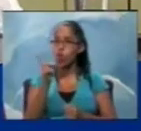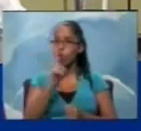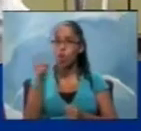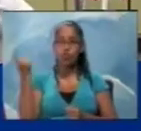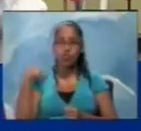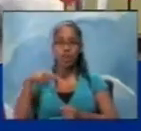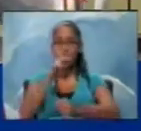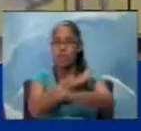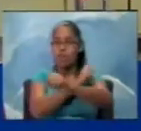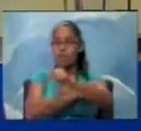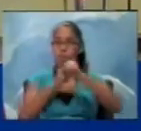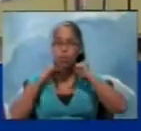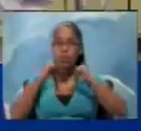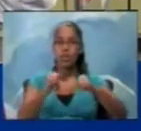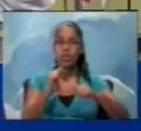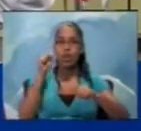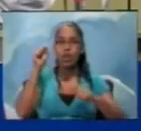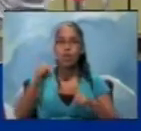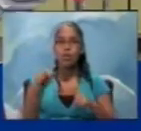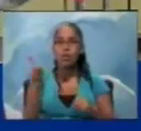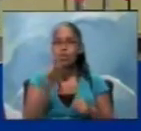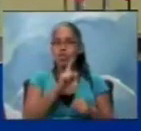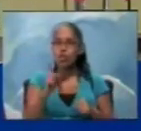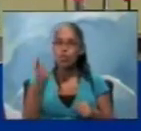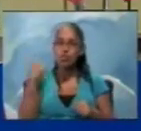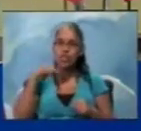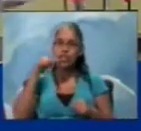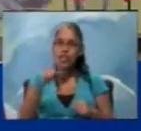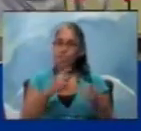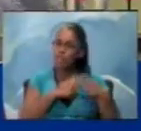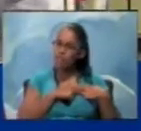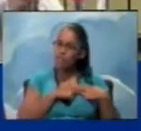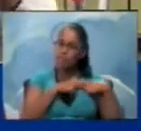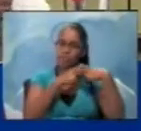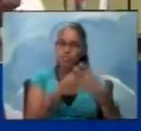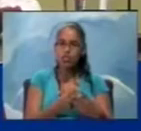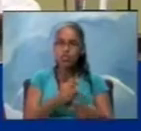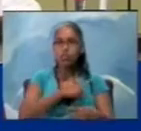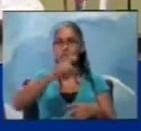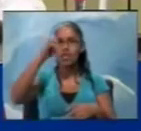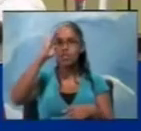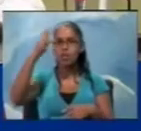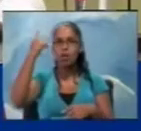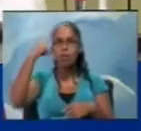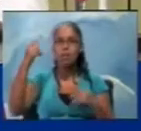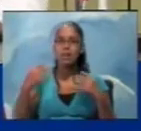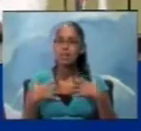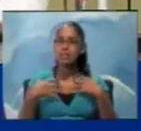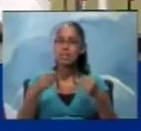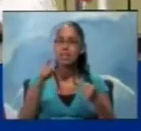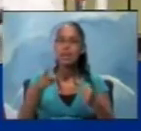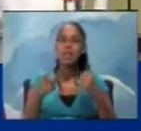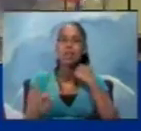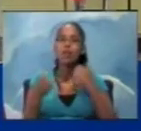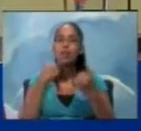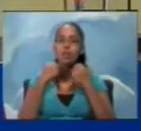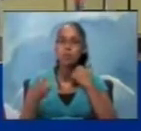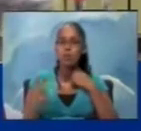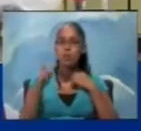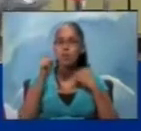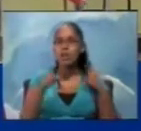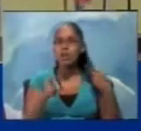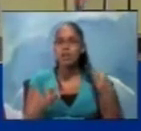poder, como ellos no tienen esa virtud de Dios para sanar a los enfermos,